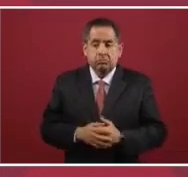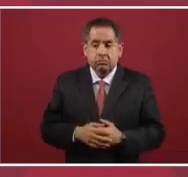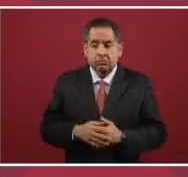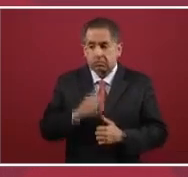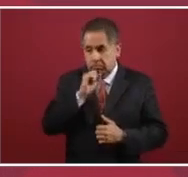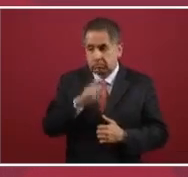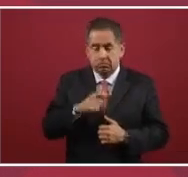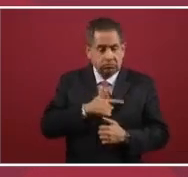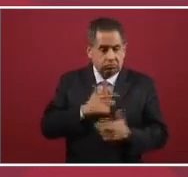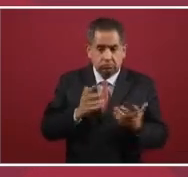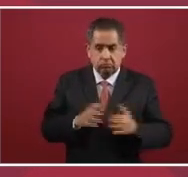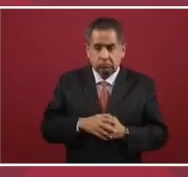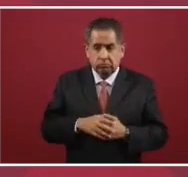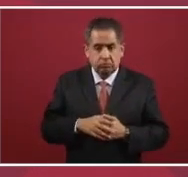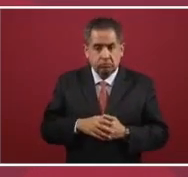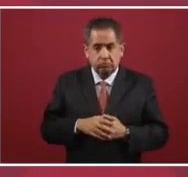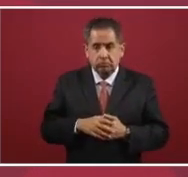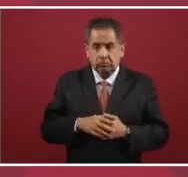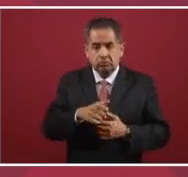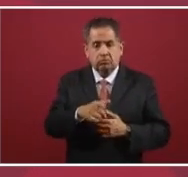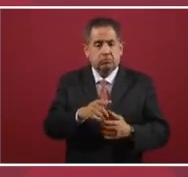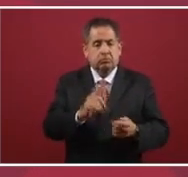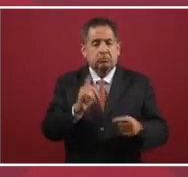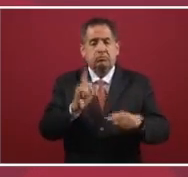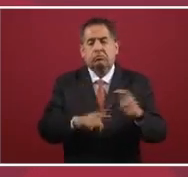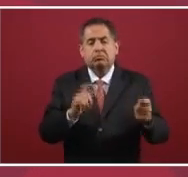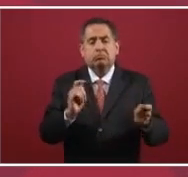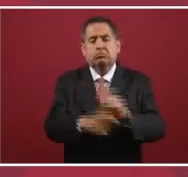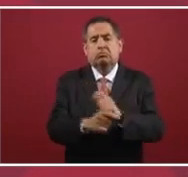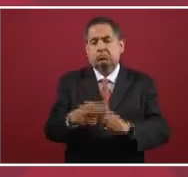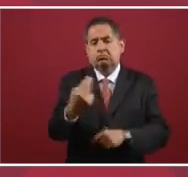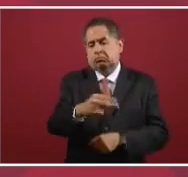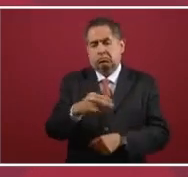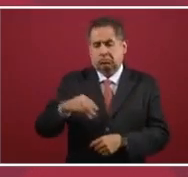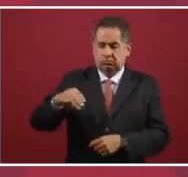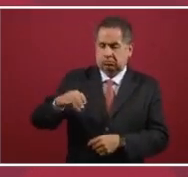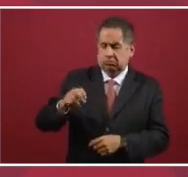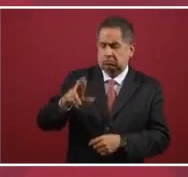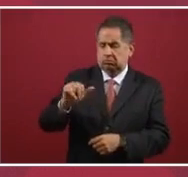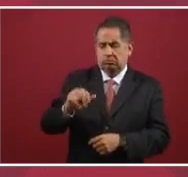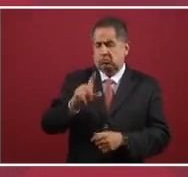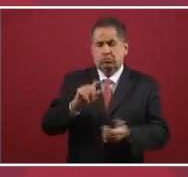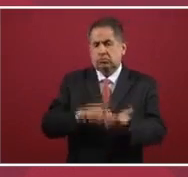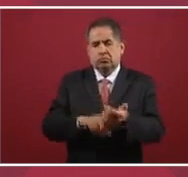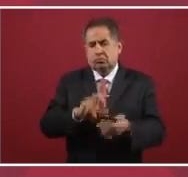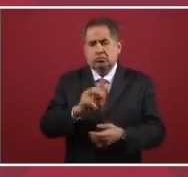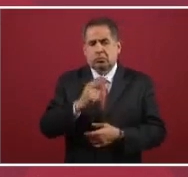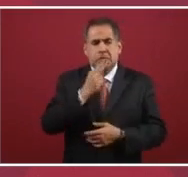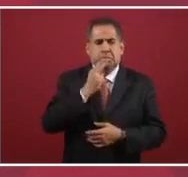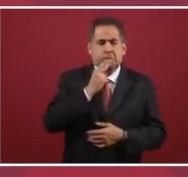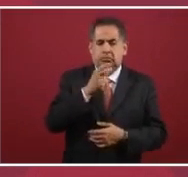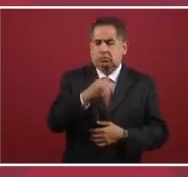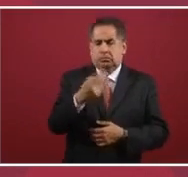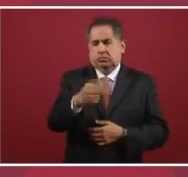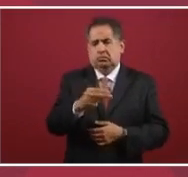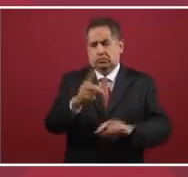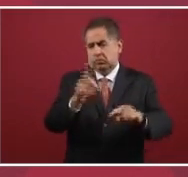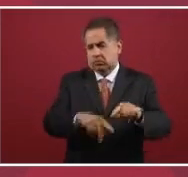me gustaría que le cambiaran de nombre, que ya no usaran ese